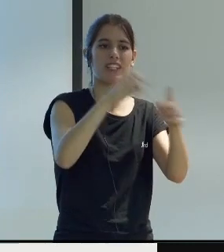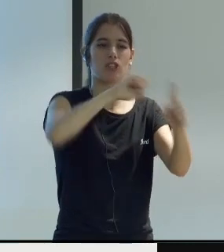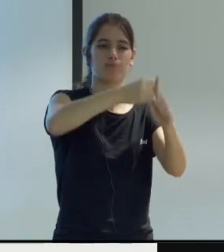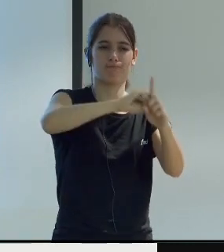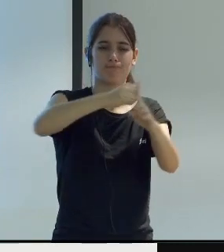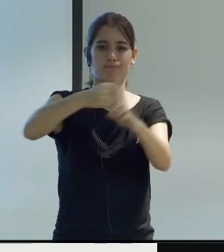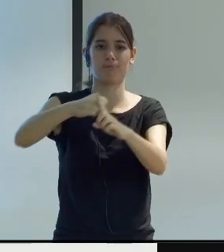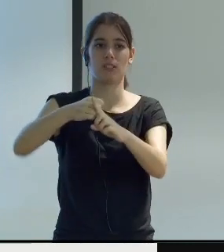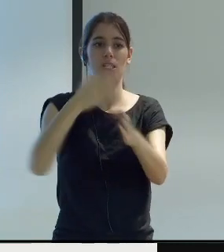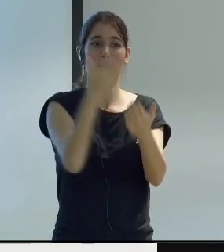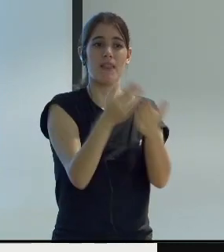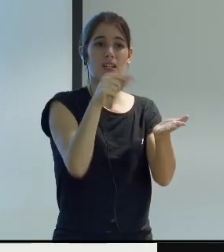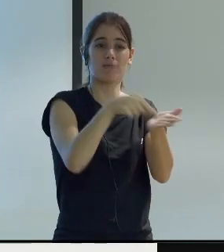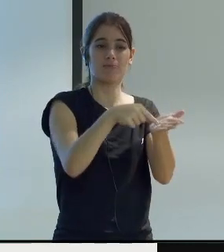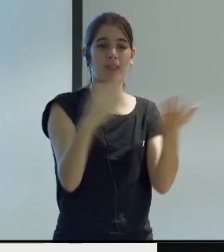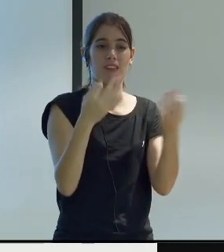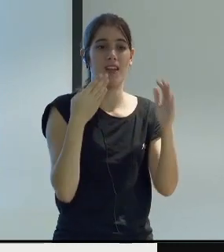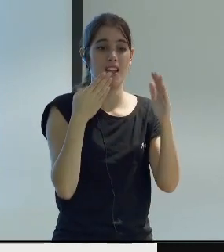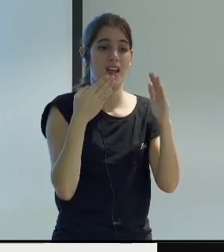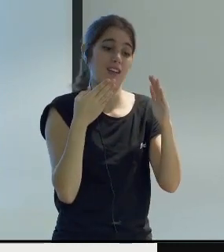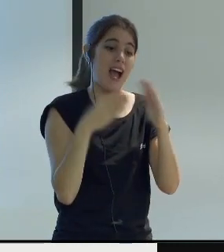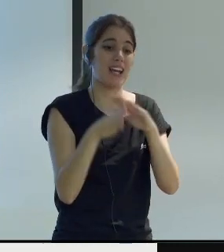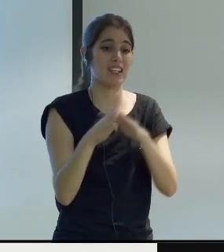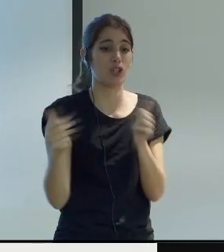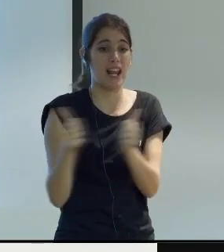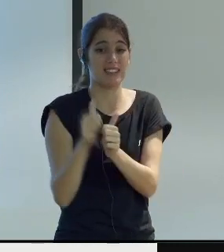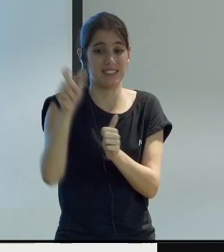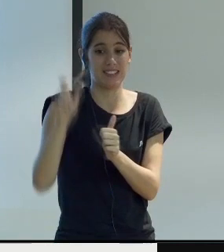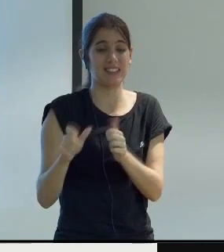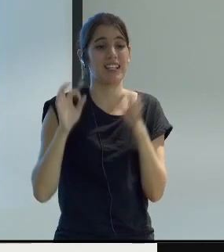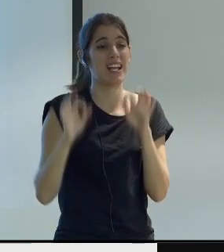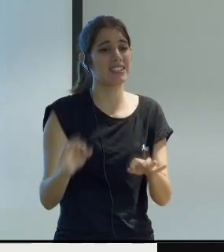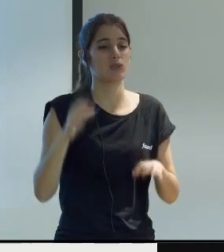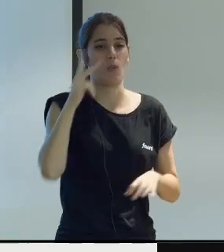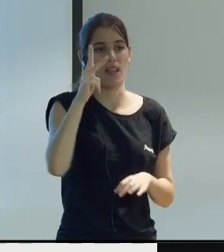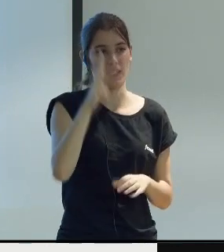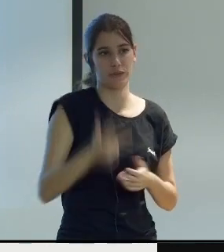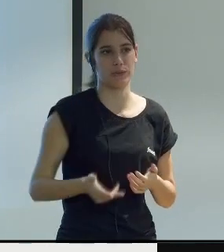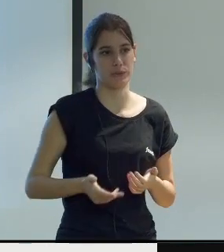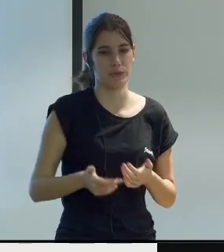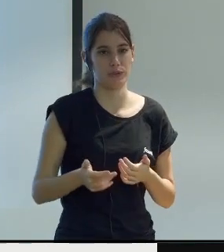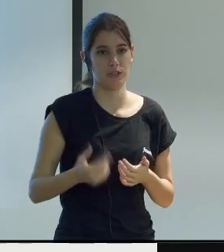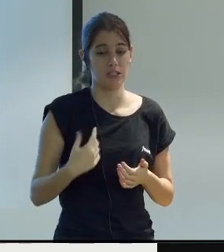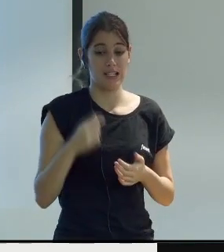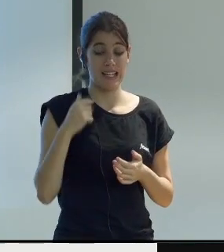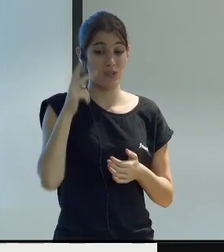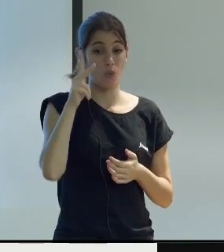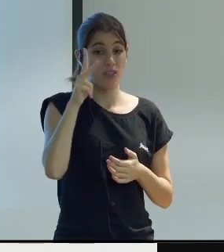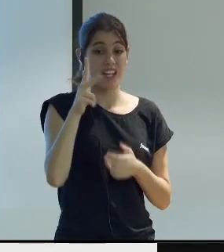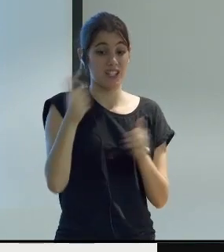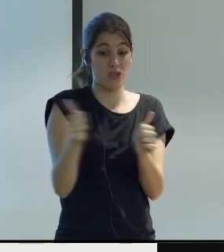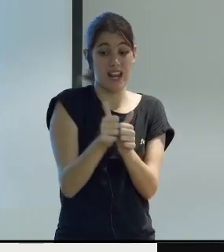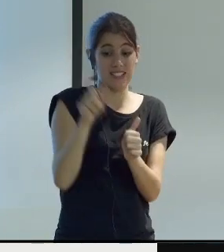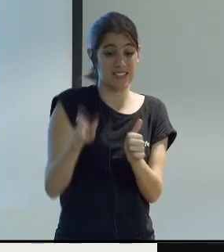Insistamos que acceso a un asistente personal tiene que ser un derecho apoyado por la ley.